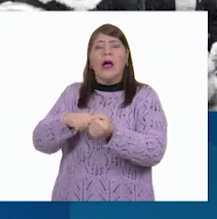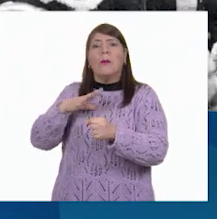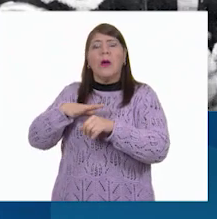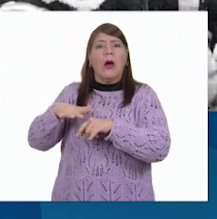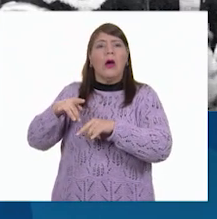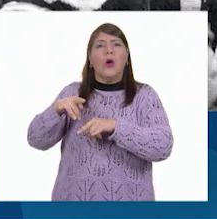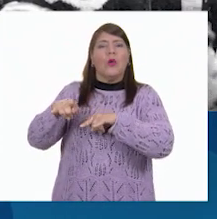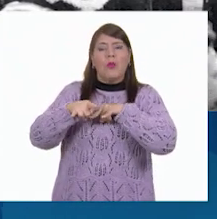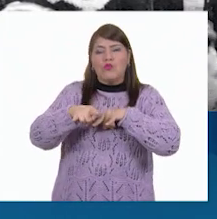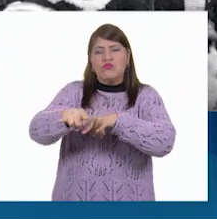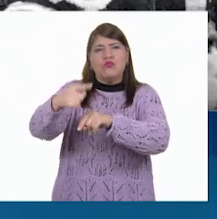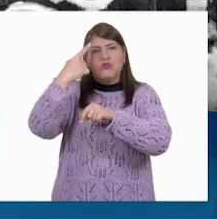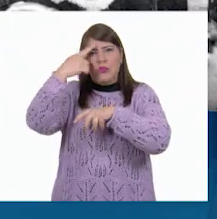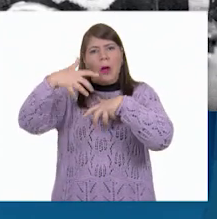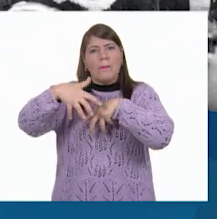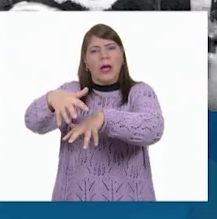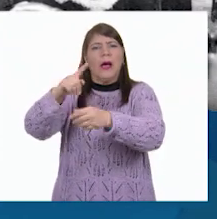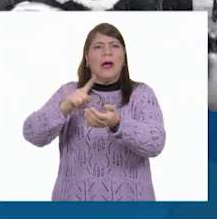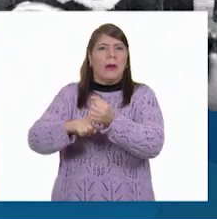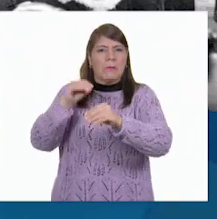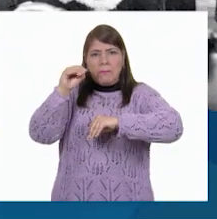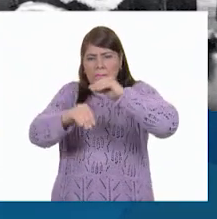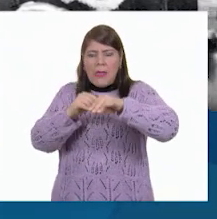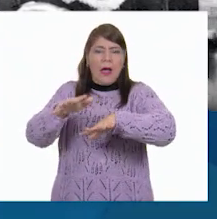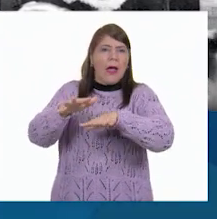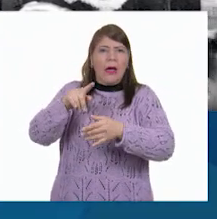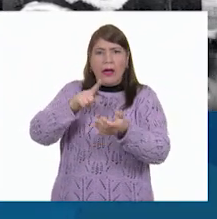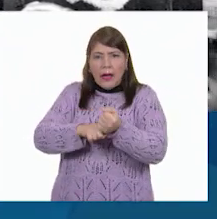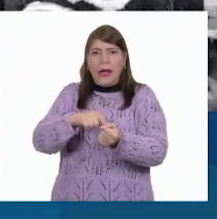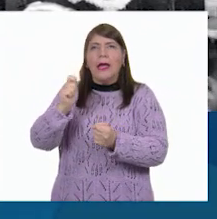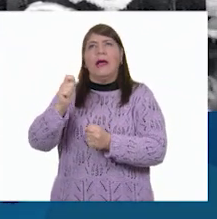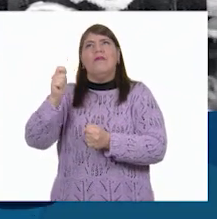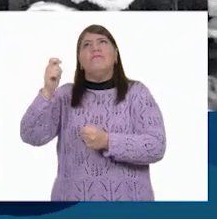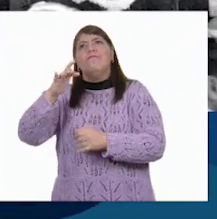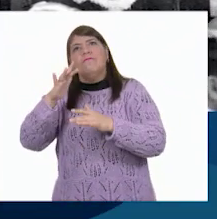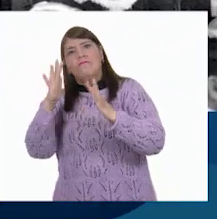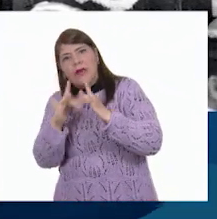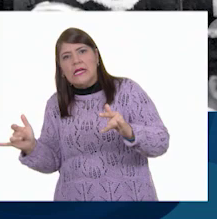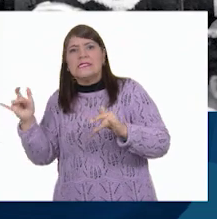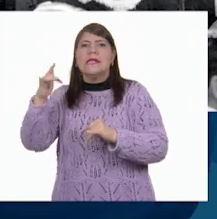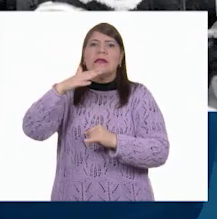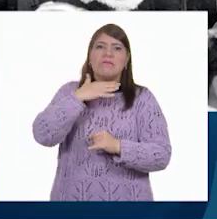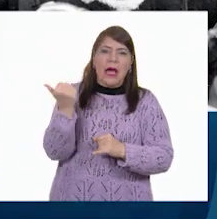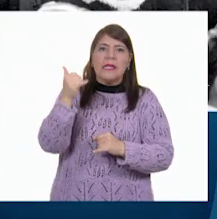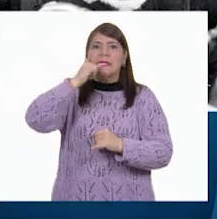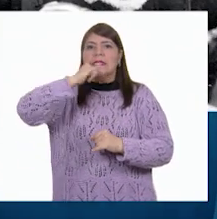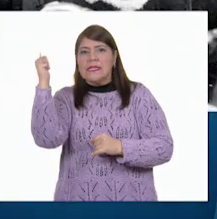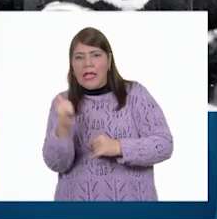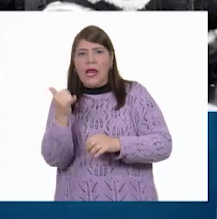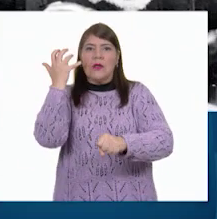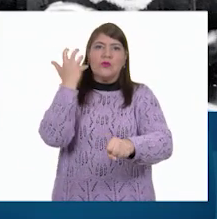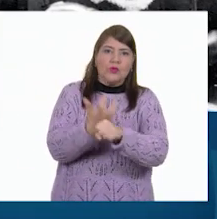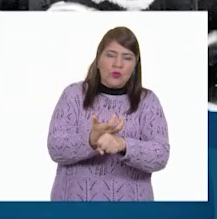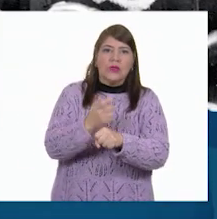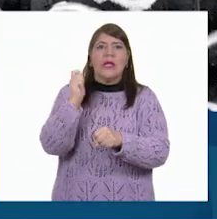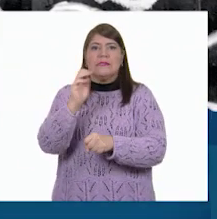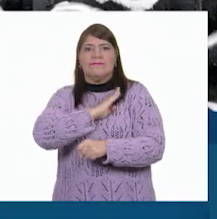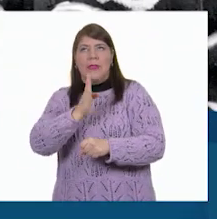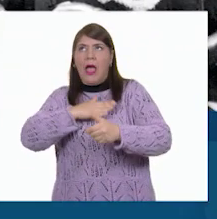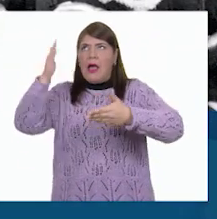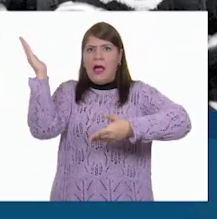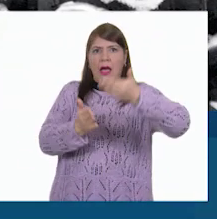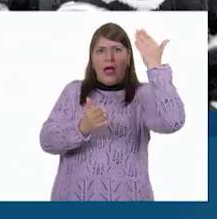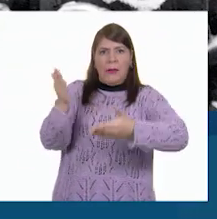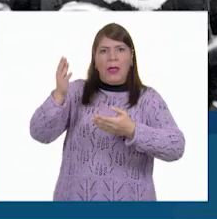alegóricos. Vinieron desde Francia, Italia, Alemania, Estados Unidos de América, Inglaterra y España. Muchos